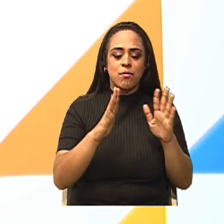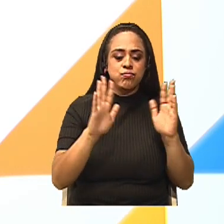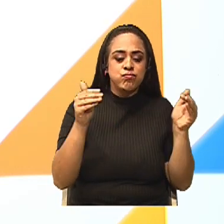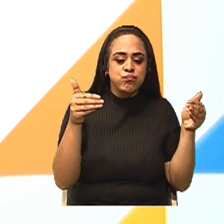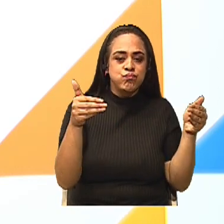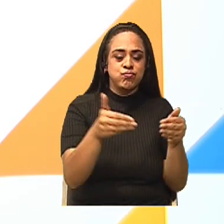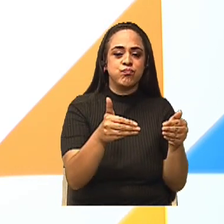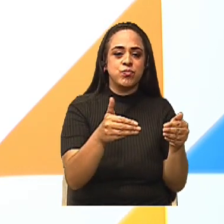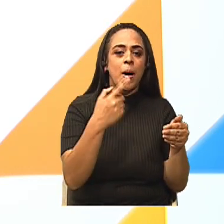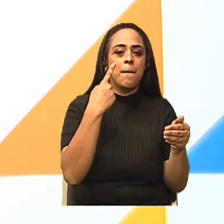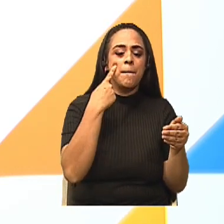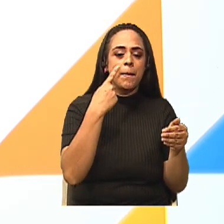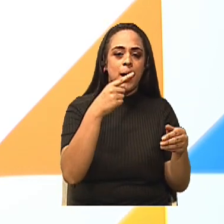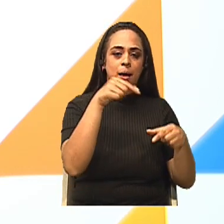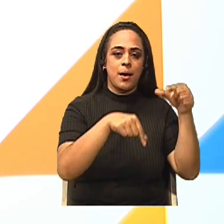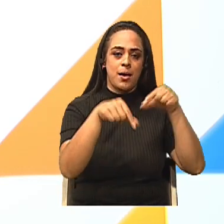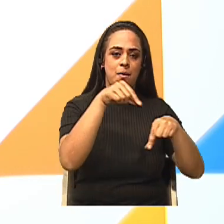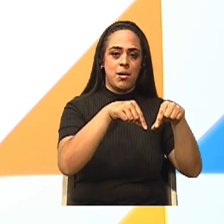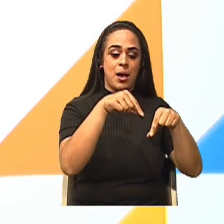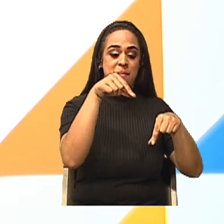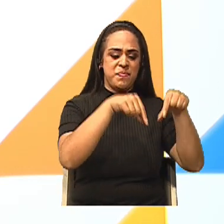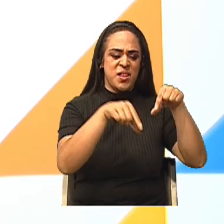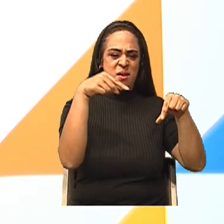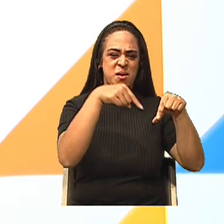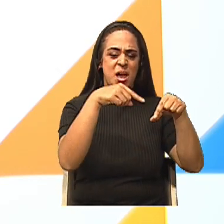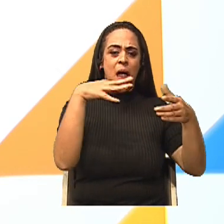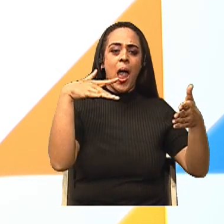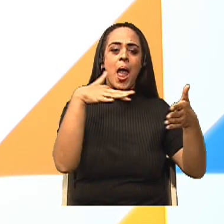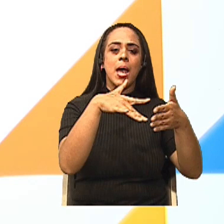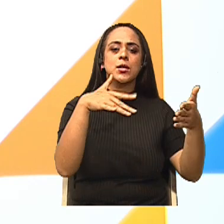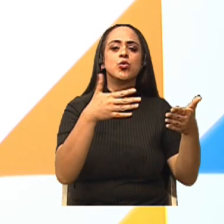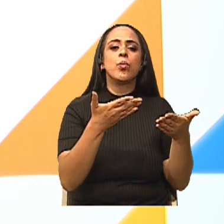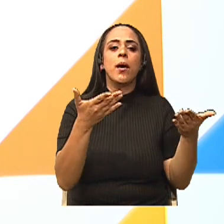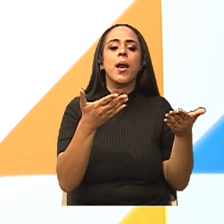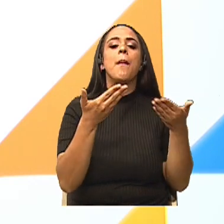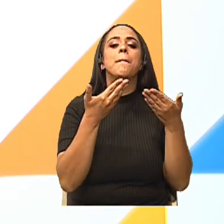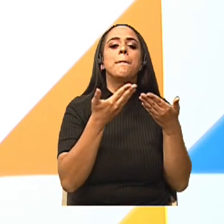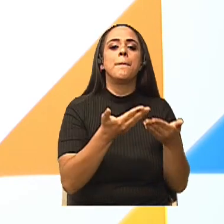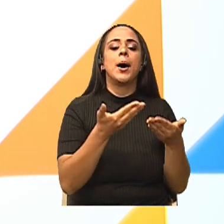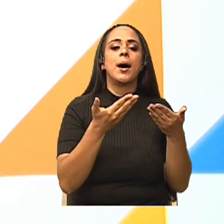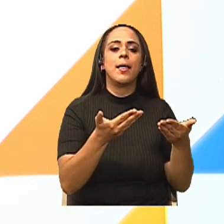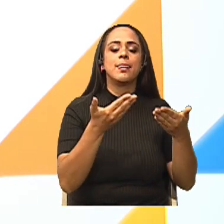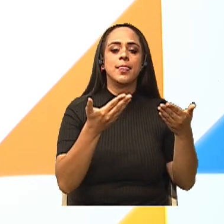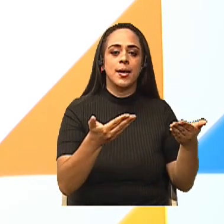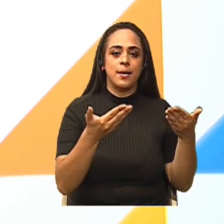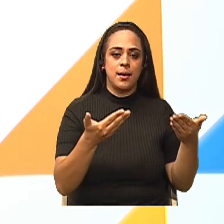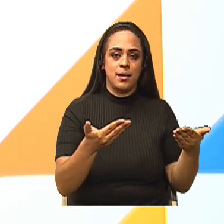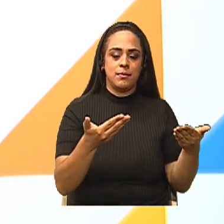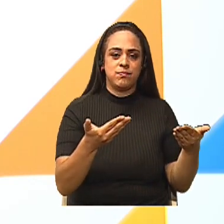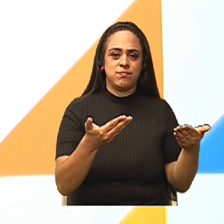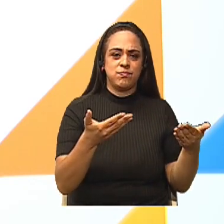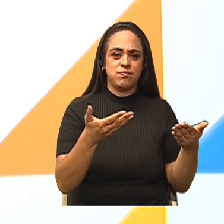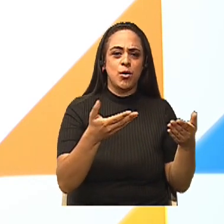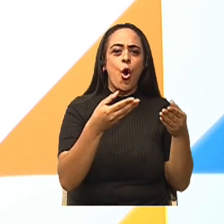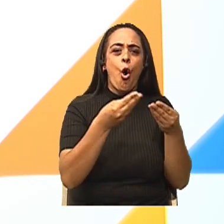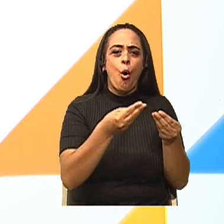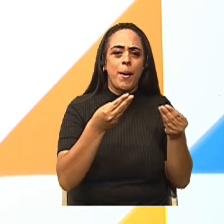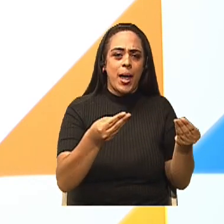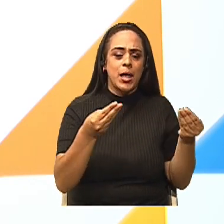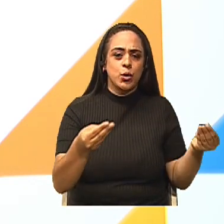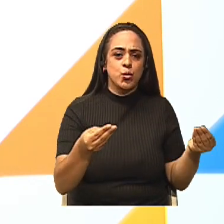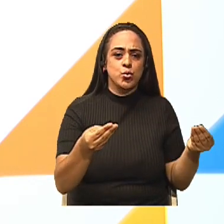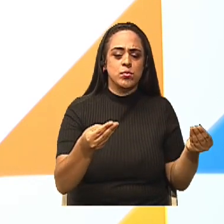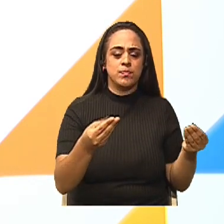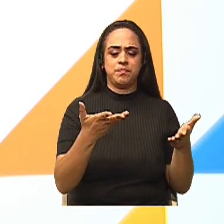la química. Cuando hablamos de química, es el estudio de la materia. Pero vamos a definir estas dos cosas de una forma más